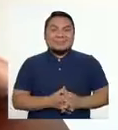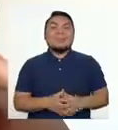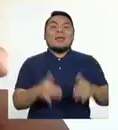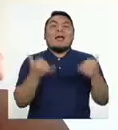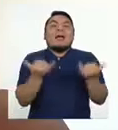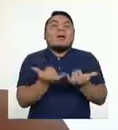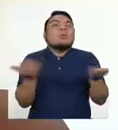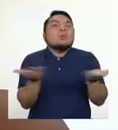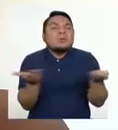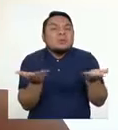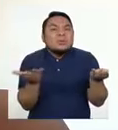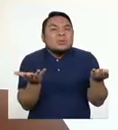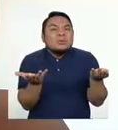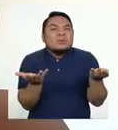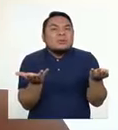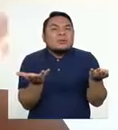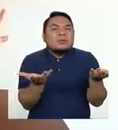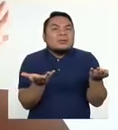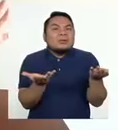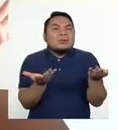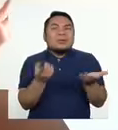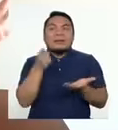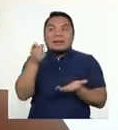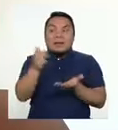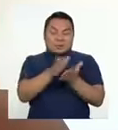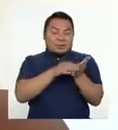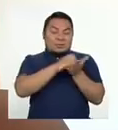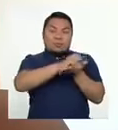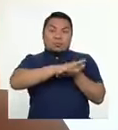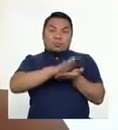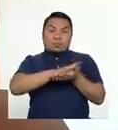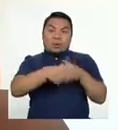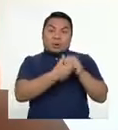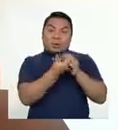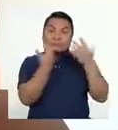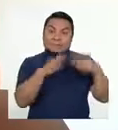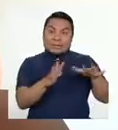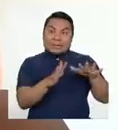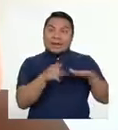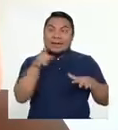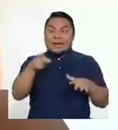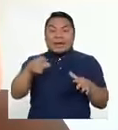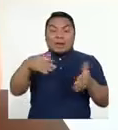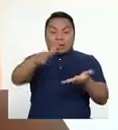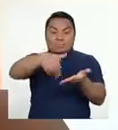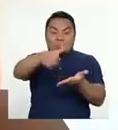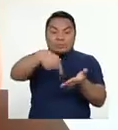¡Oh! Y ahora, ella ya se lavó las manos y la pintura ya se pudo secar.